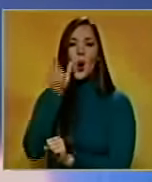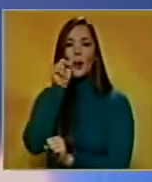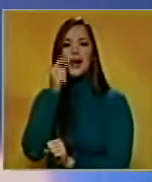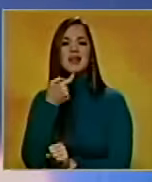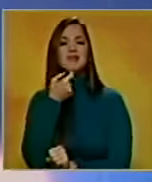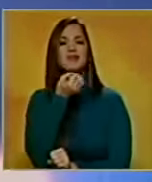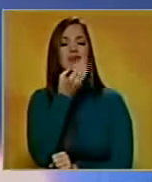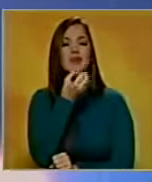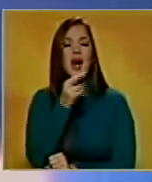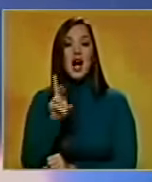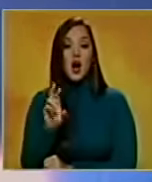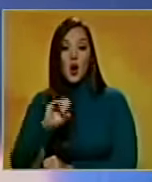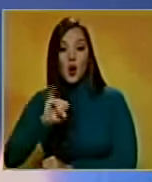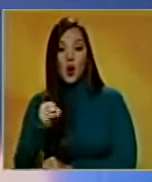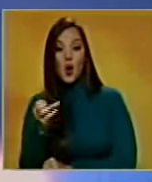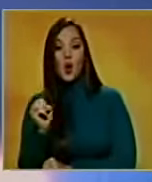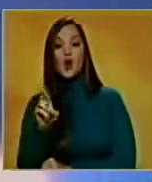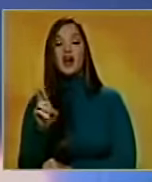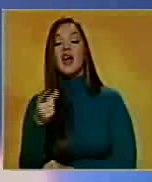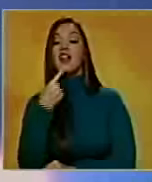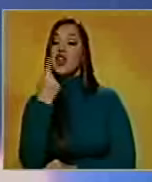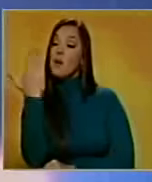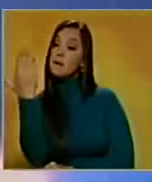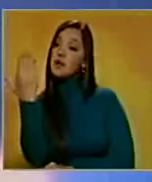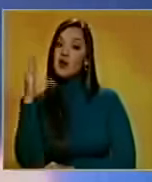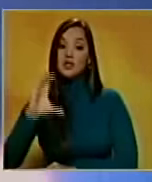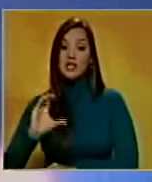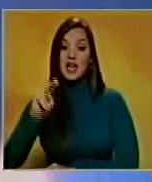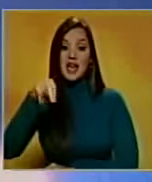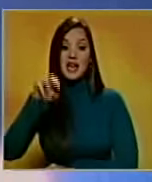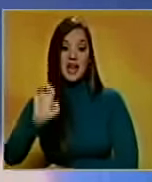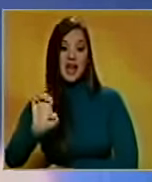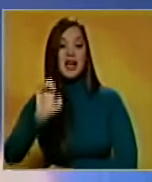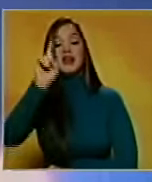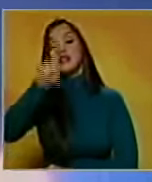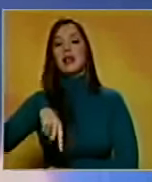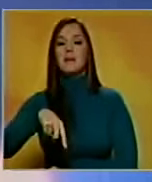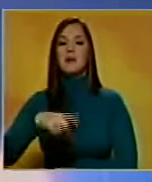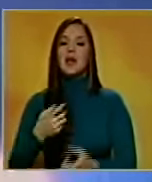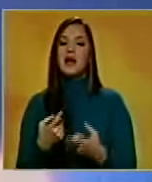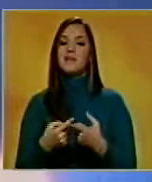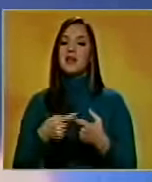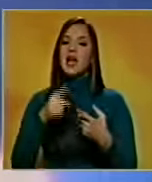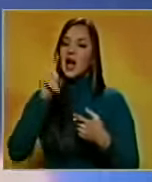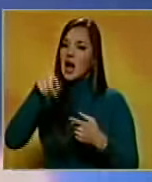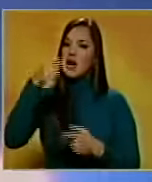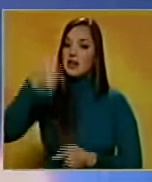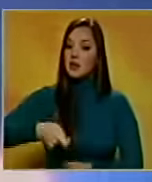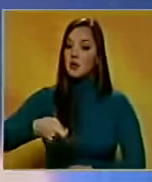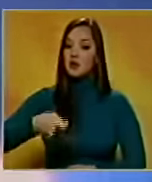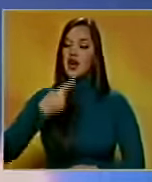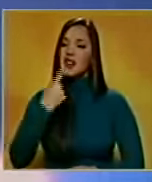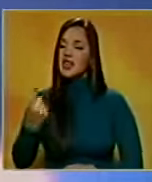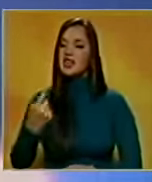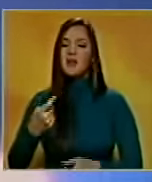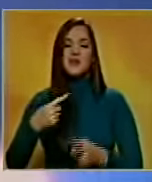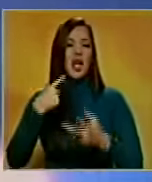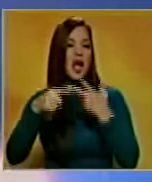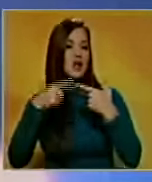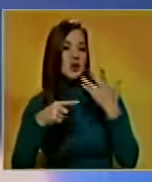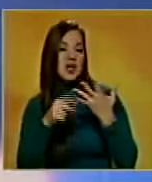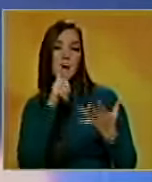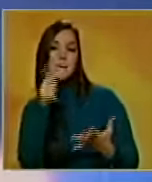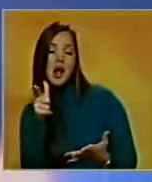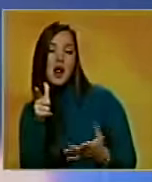que pidió al CNE y al Ministerio Público investigar presuntos delitos electorales, situación que calificó de sin sentido. Oliver